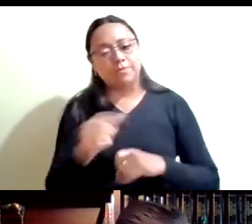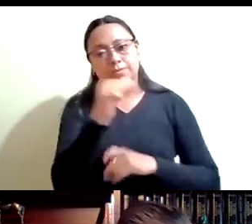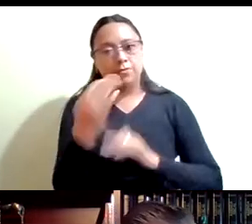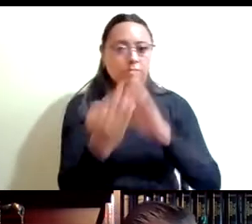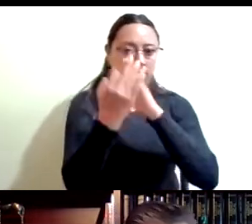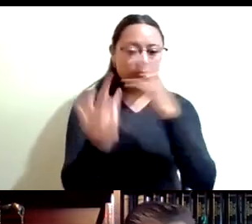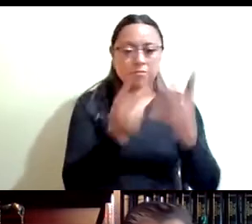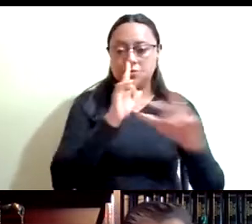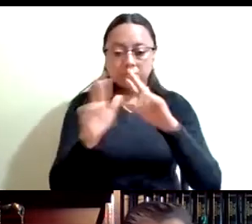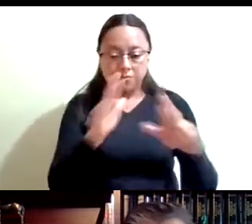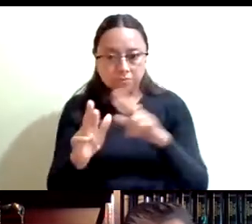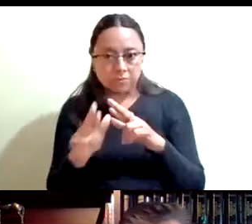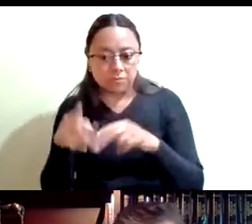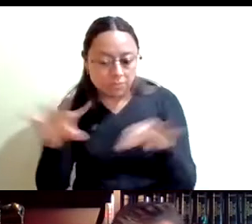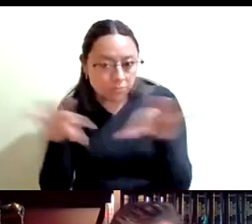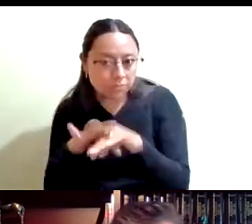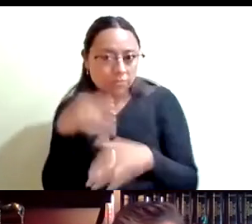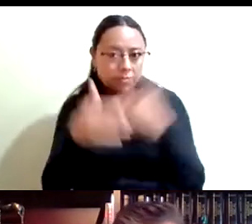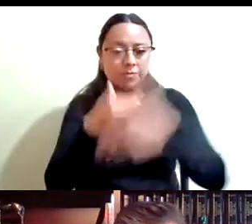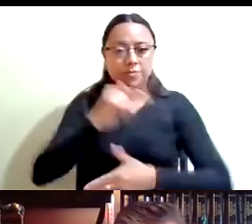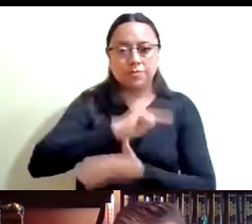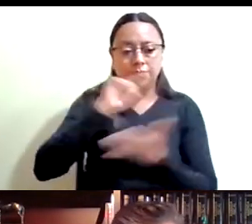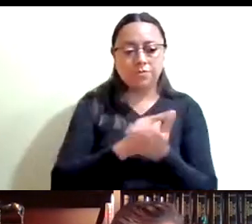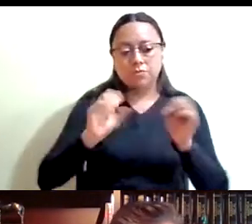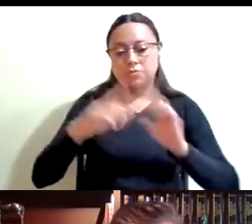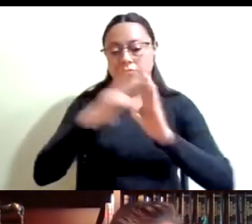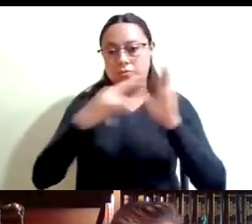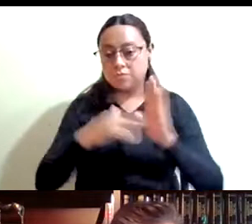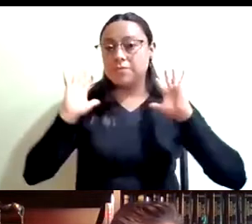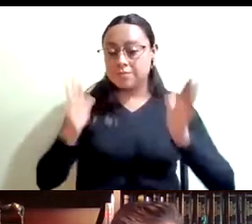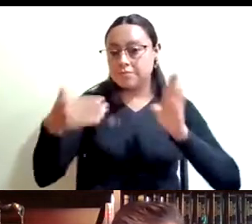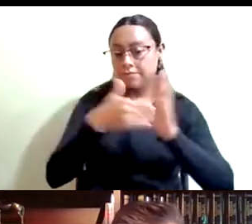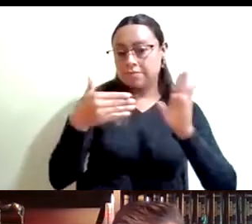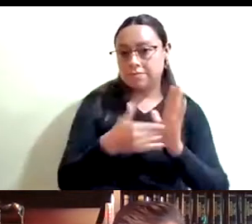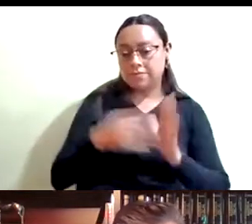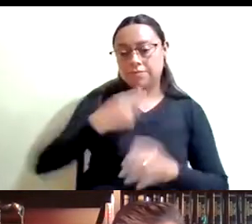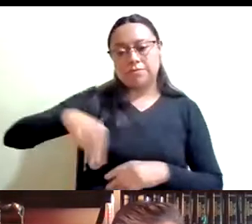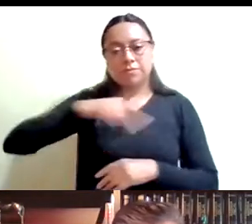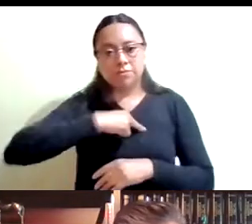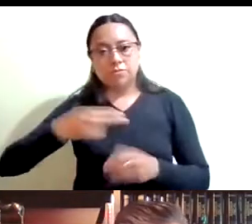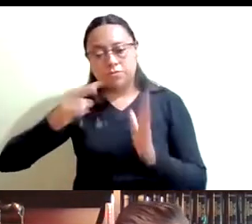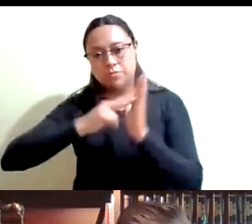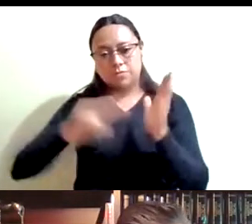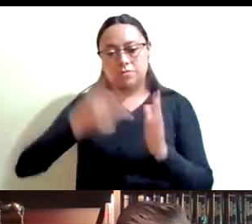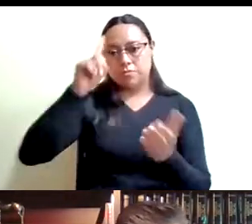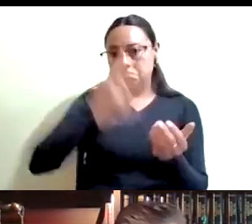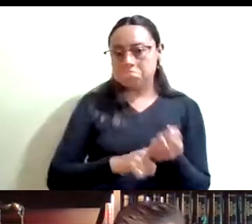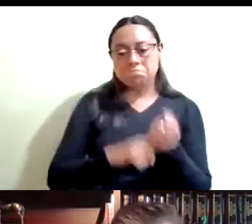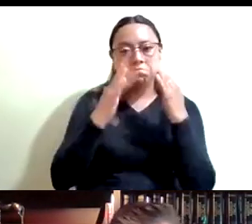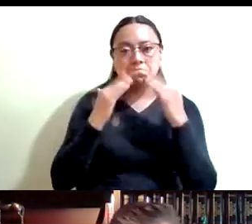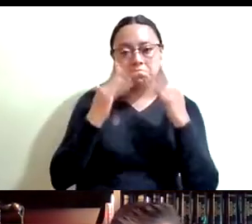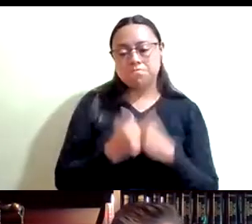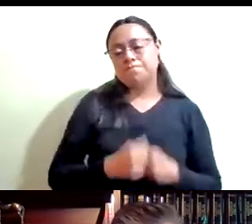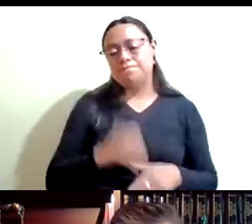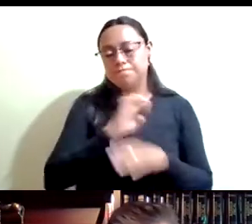apeguen a los procedimientos legales y reglamentarios establecidos en nuestra norma interna. Eso sería en cuestión a